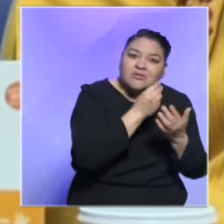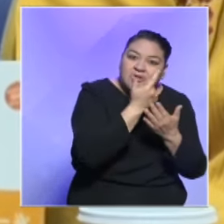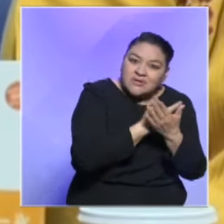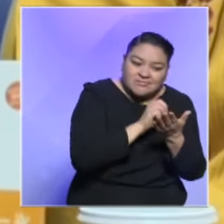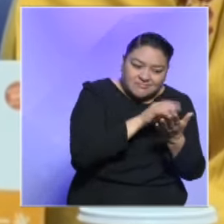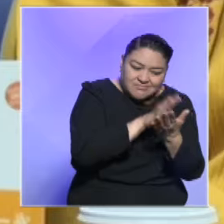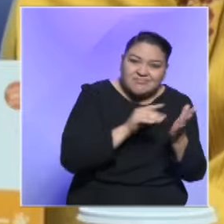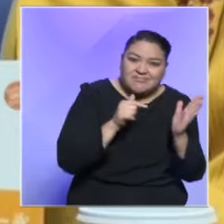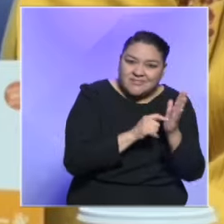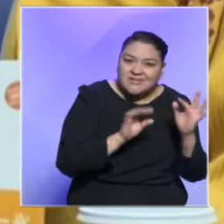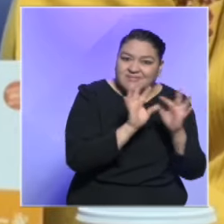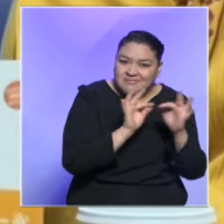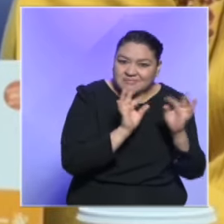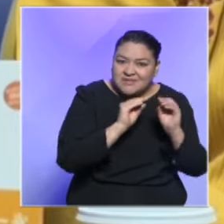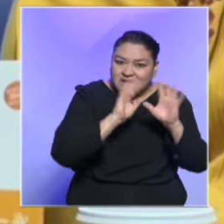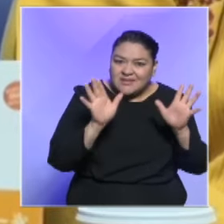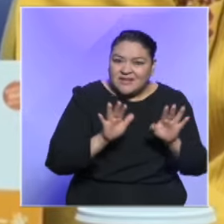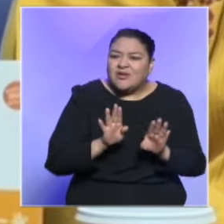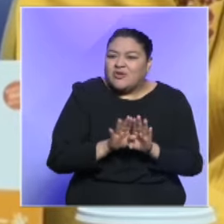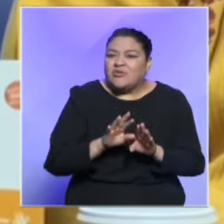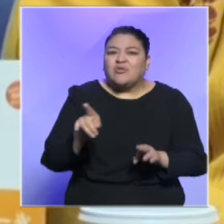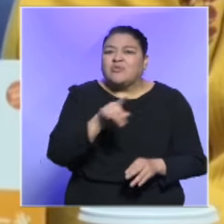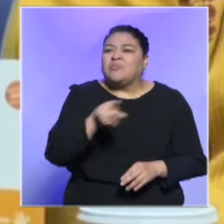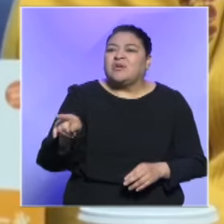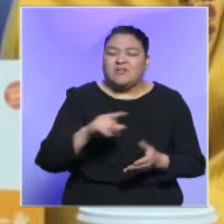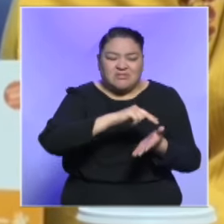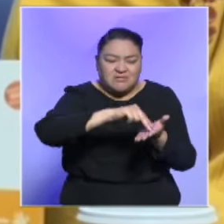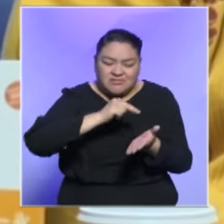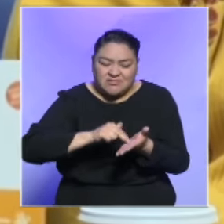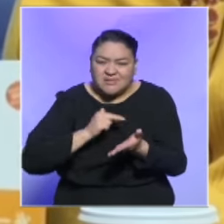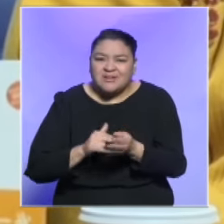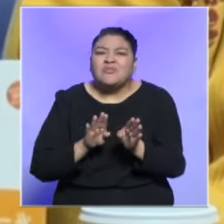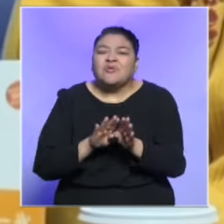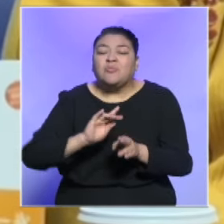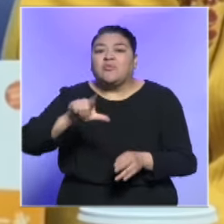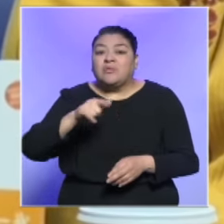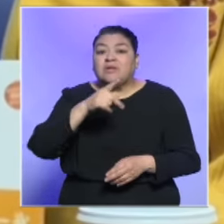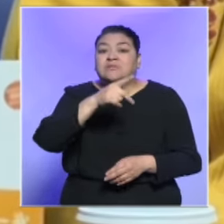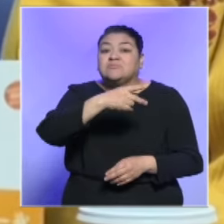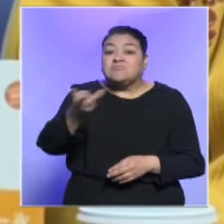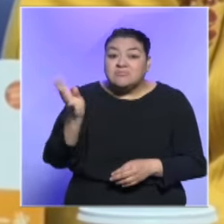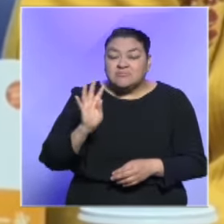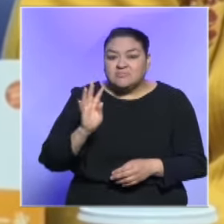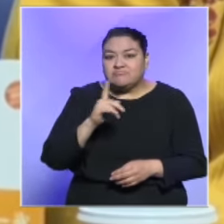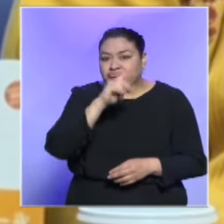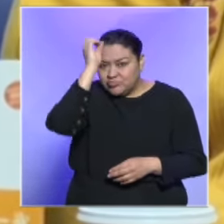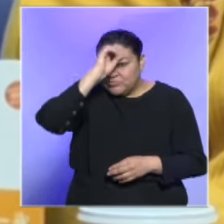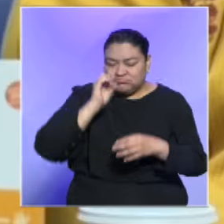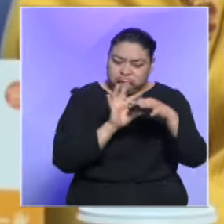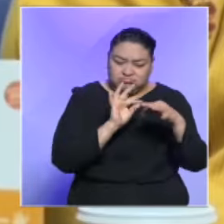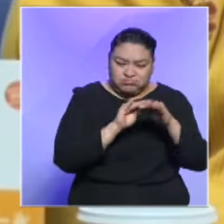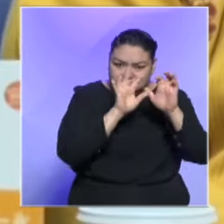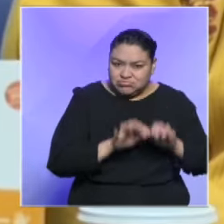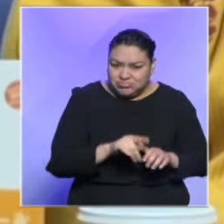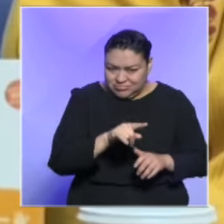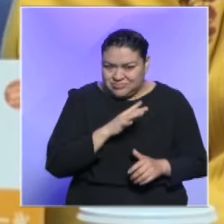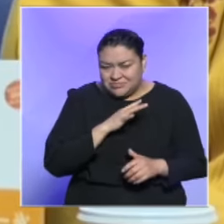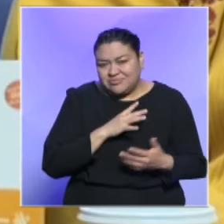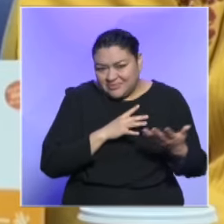fríos de cómo se han obtenido los registros y los posicionamientos que tiene el autor más allá de esos datos